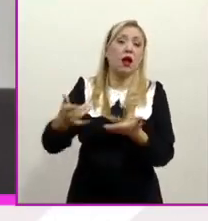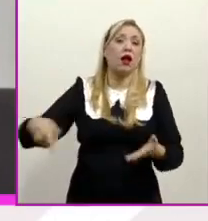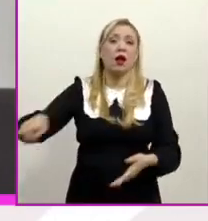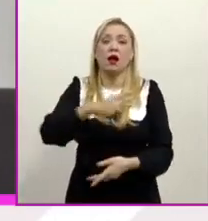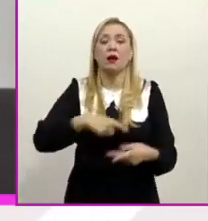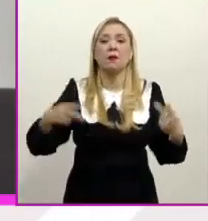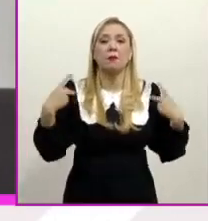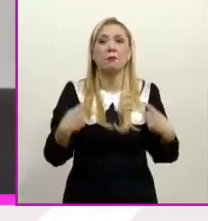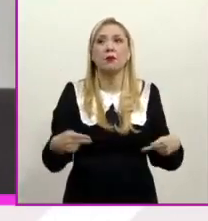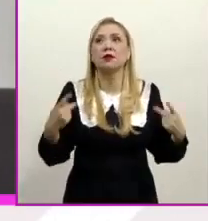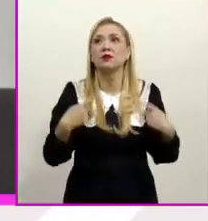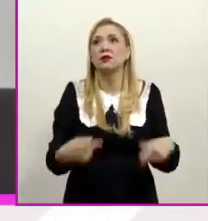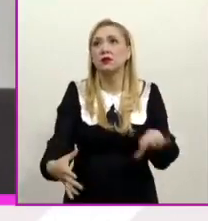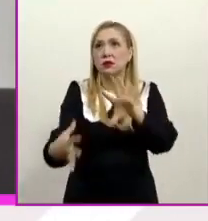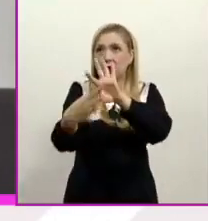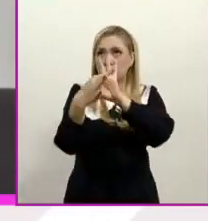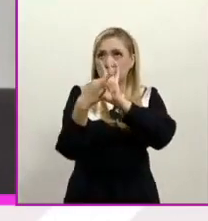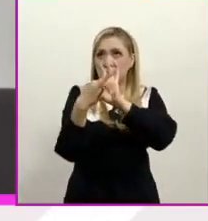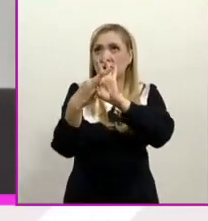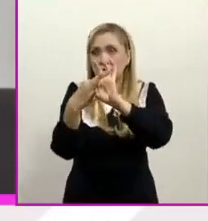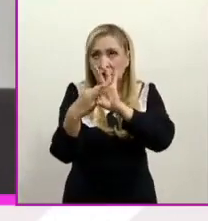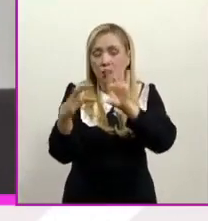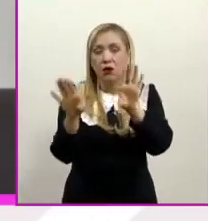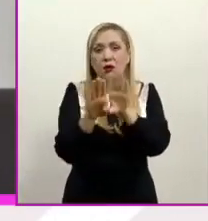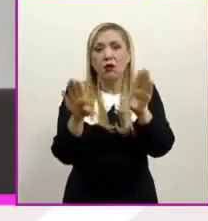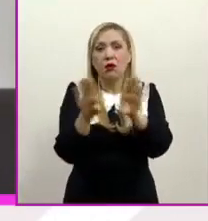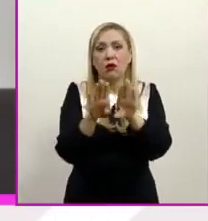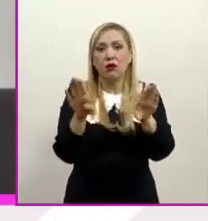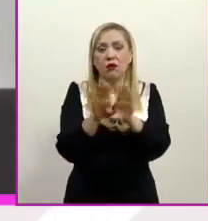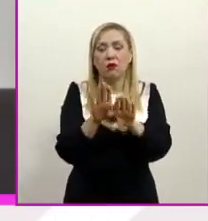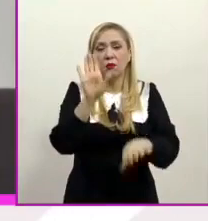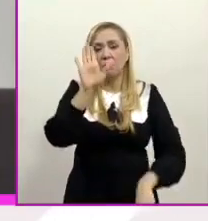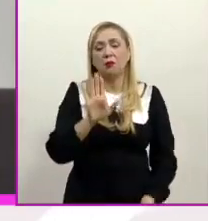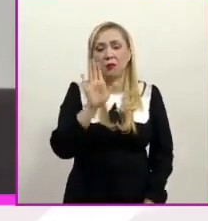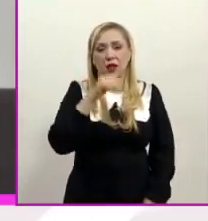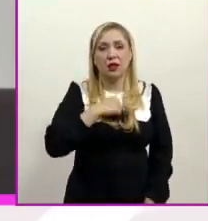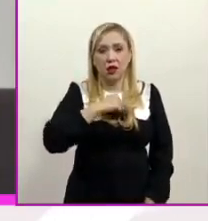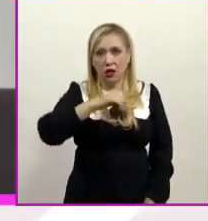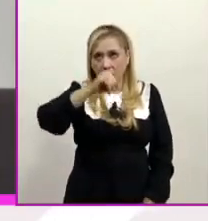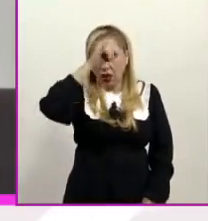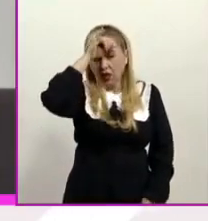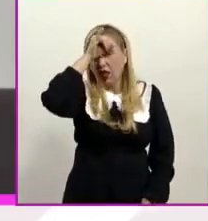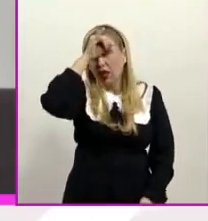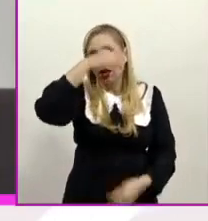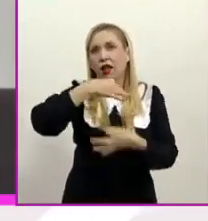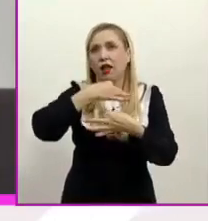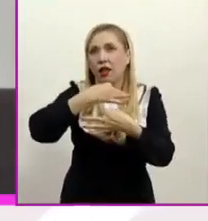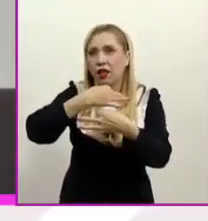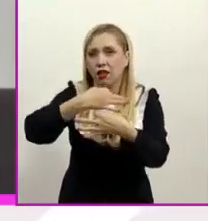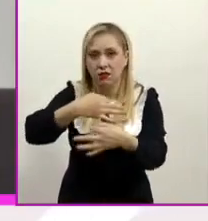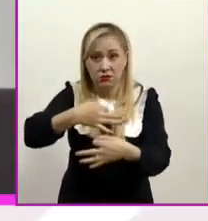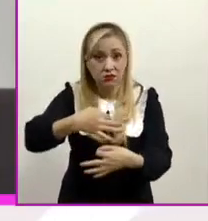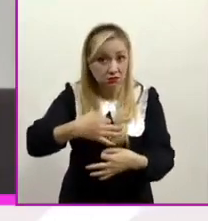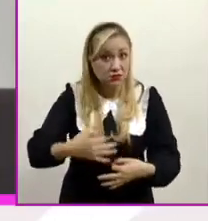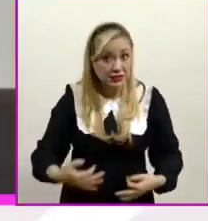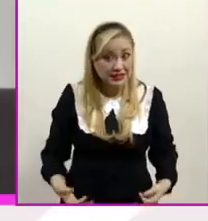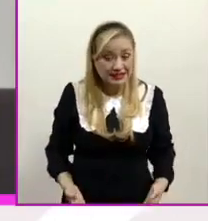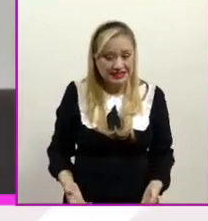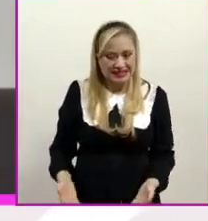alienado, en otras palabras, idiotizado, ¿no? Como lo han dicho ellos muchas veces. A ellos les convenía mantener al